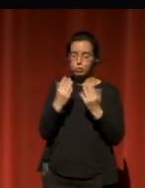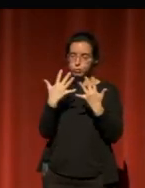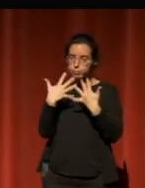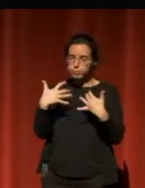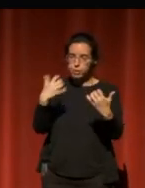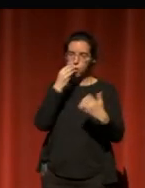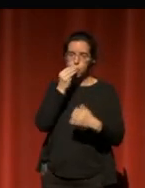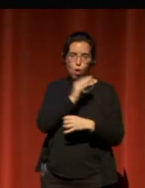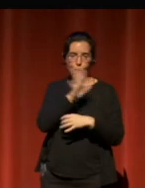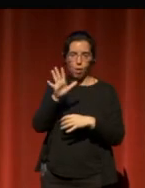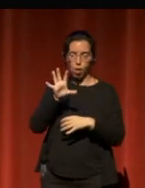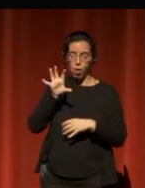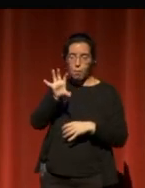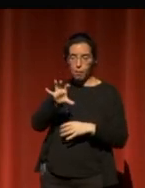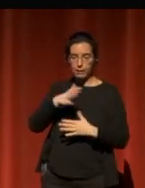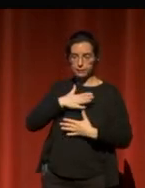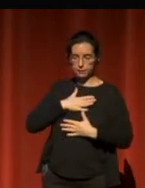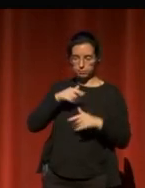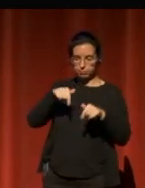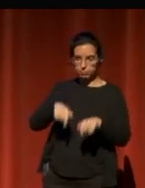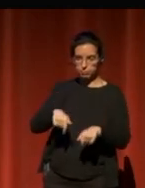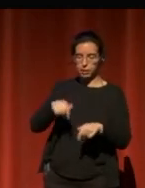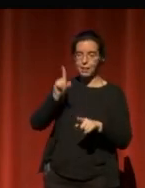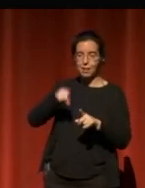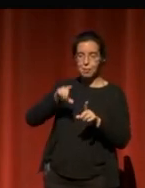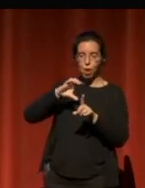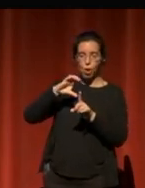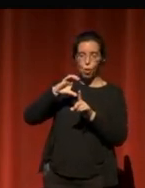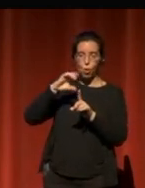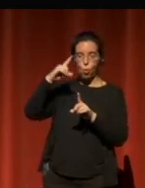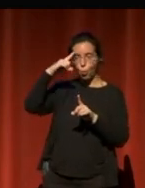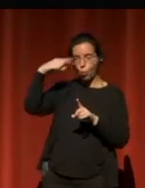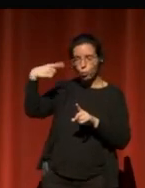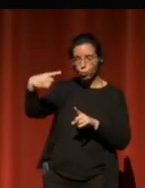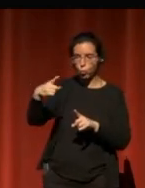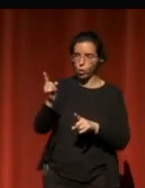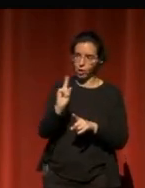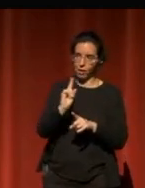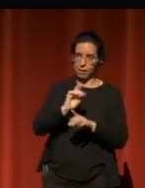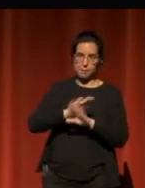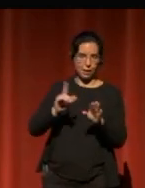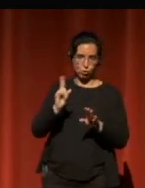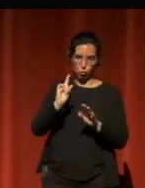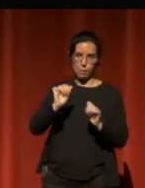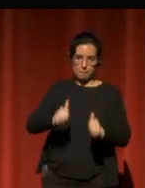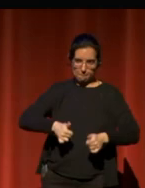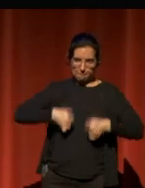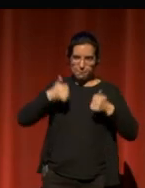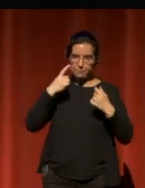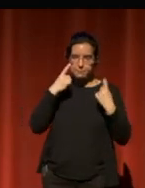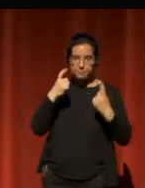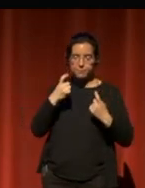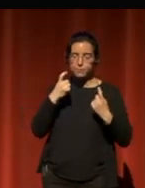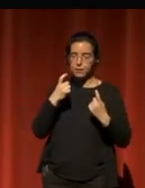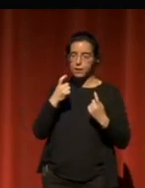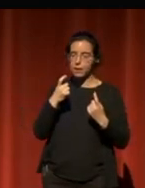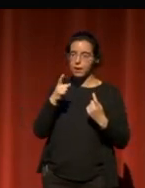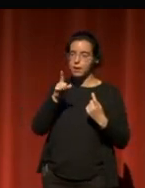nuestro país y no solo en cultura, porque hacéis muchísimo más. Yo quiero dar 3-4